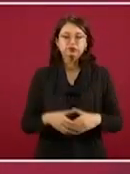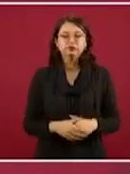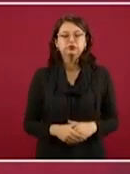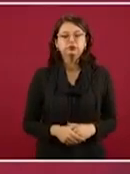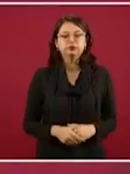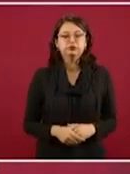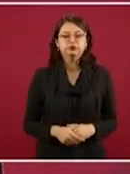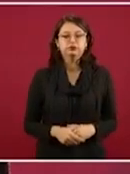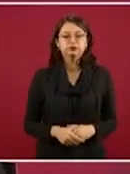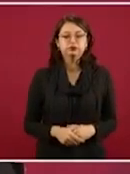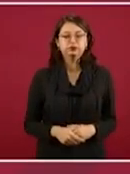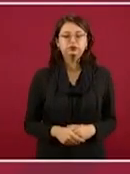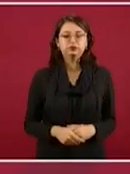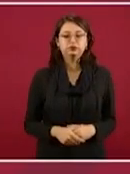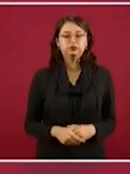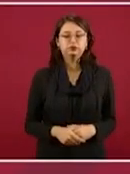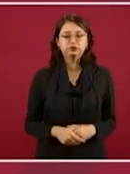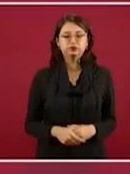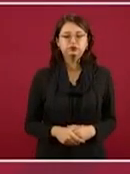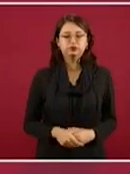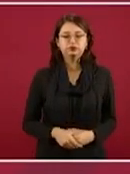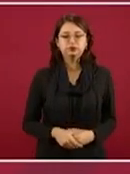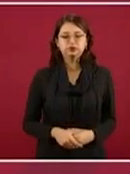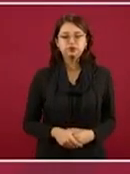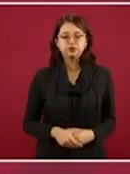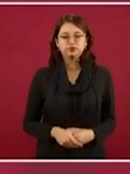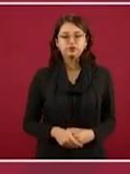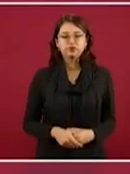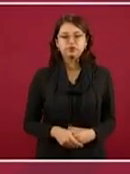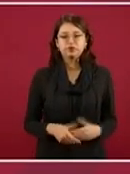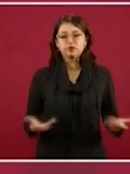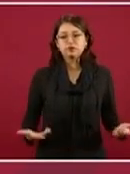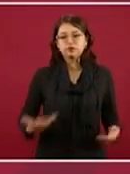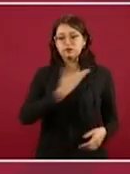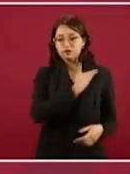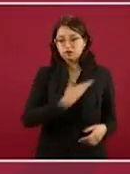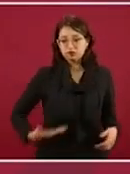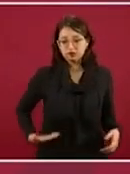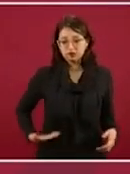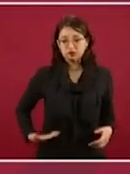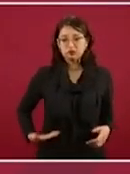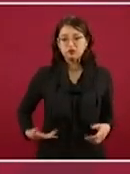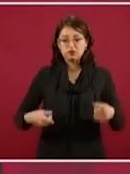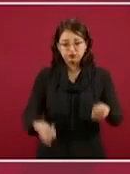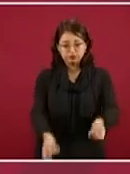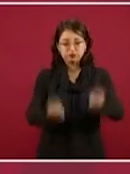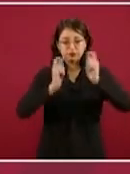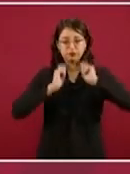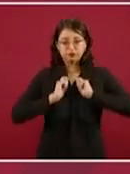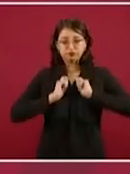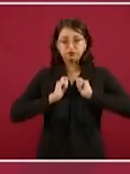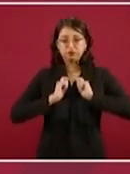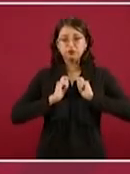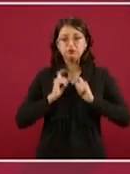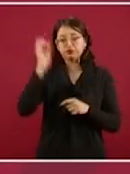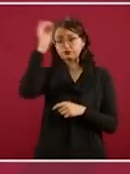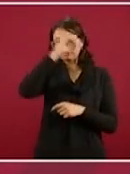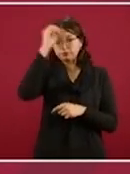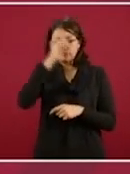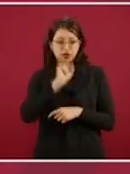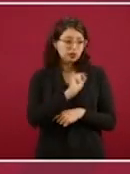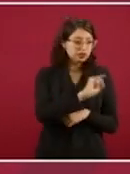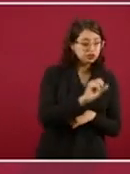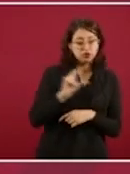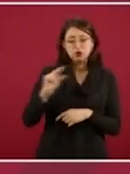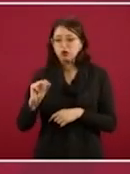El Ejecutivo no tiene una postura